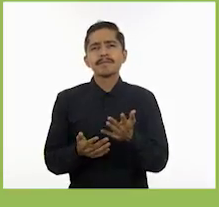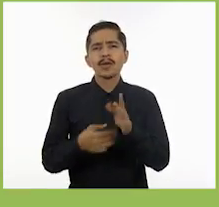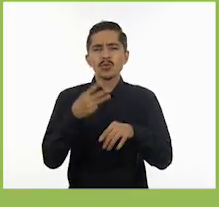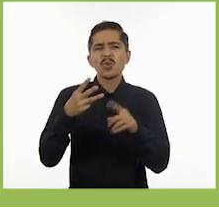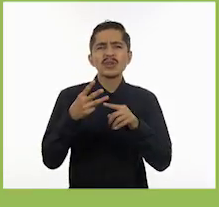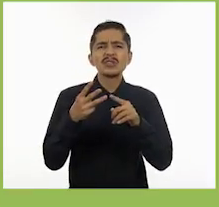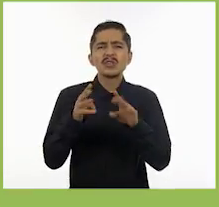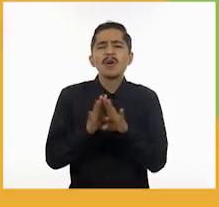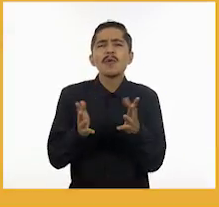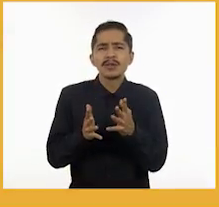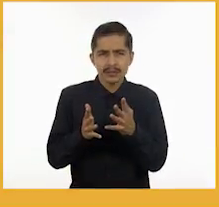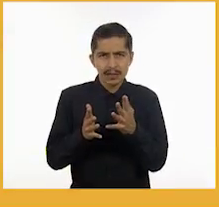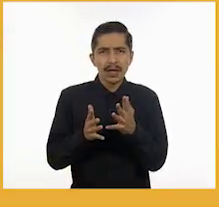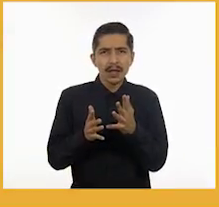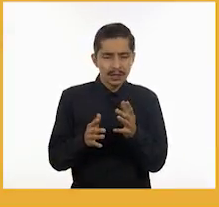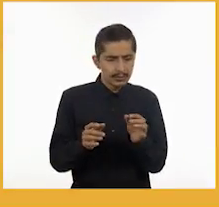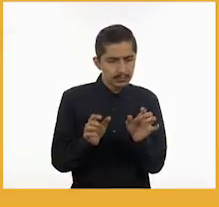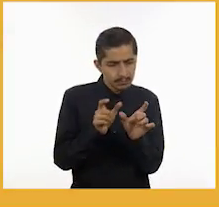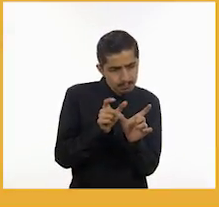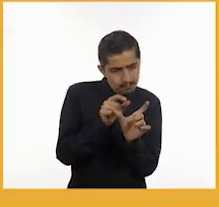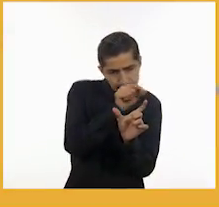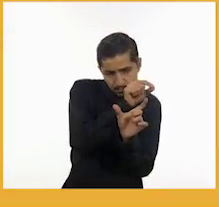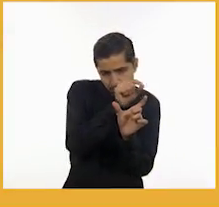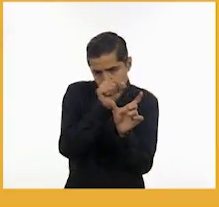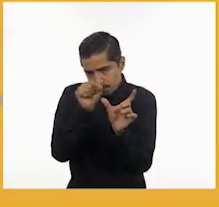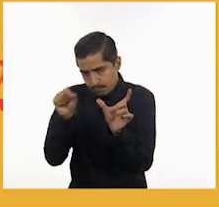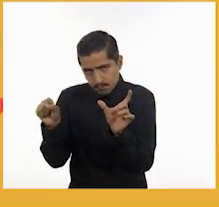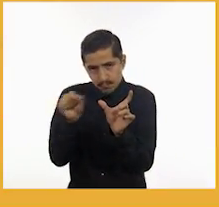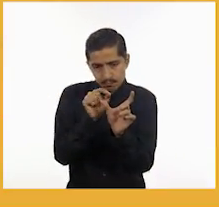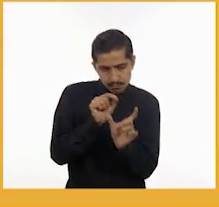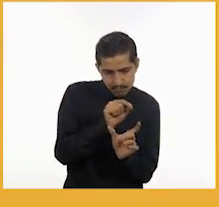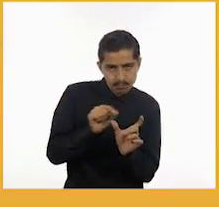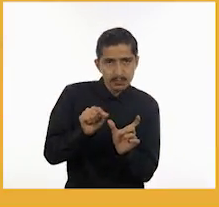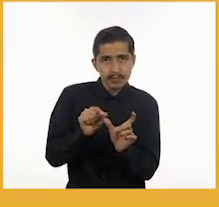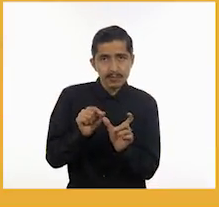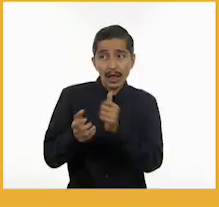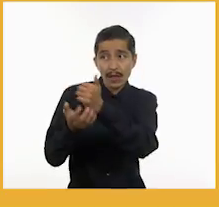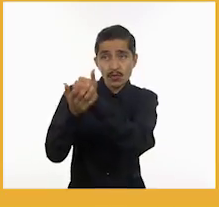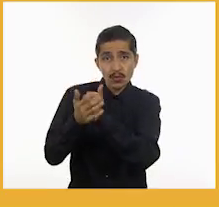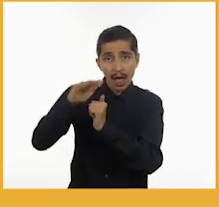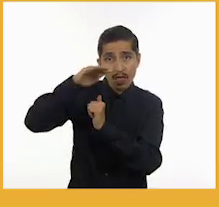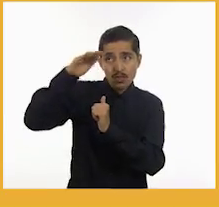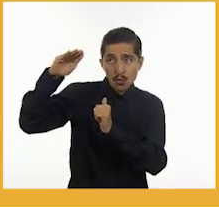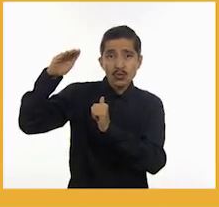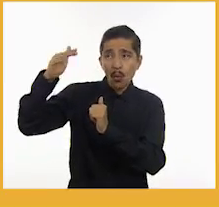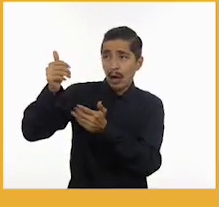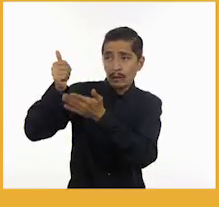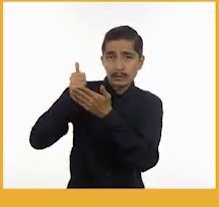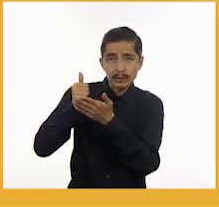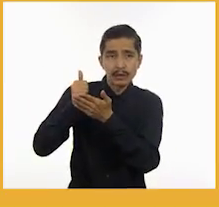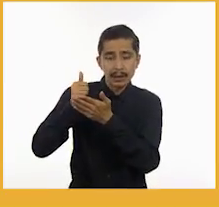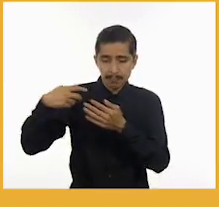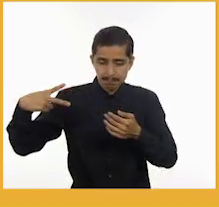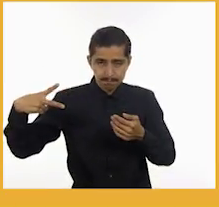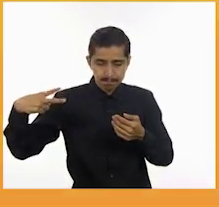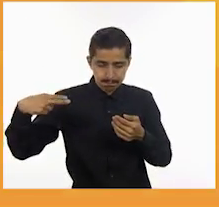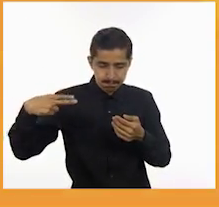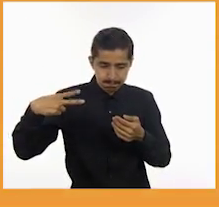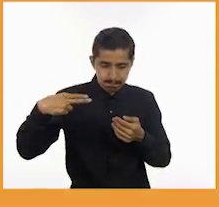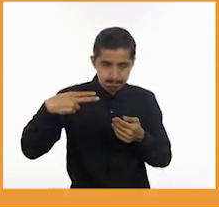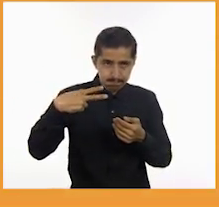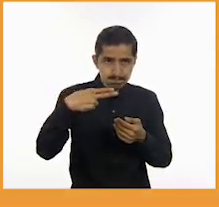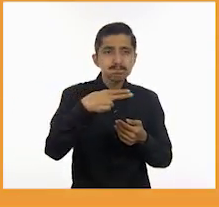horizontal entre los dos puntos. 4. Con ayuda de un adulto, corta sobre la línea horizontal que